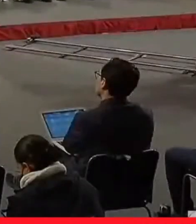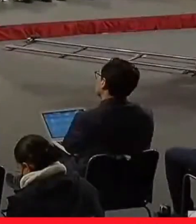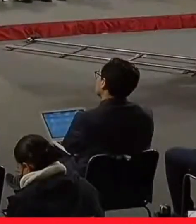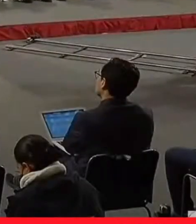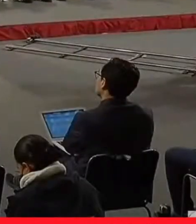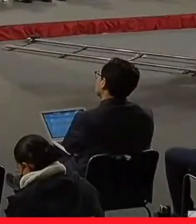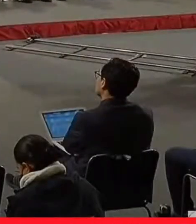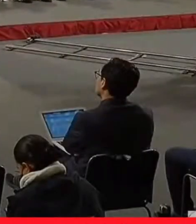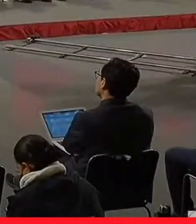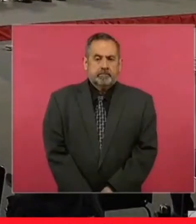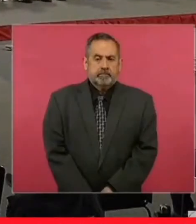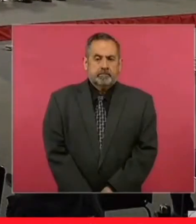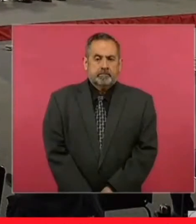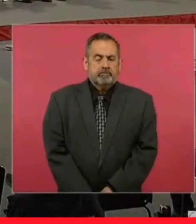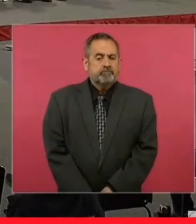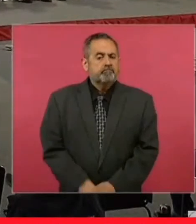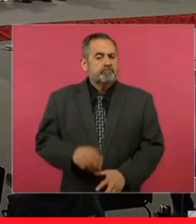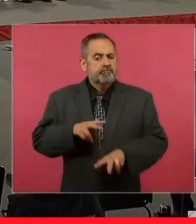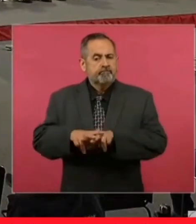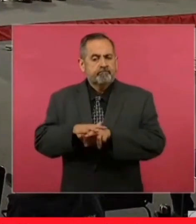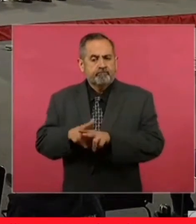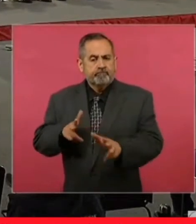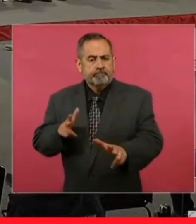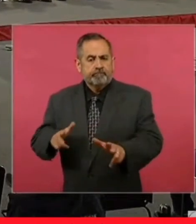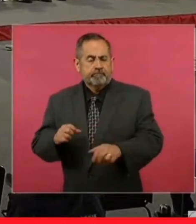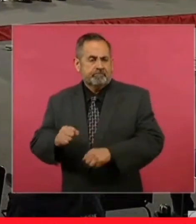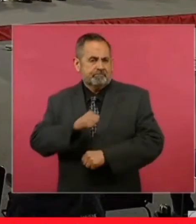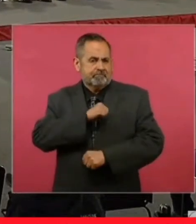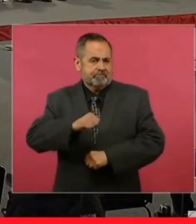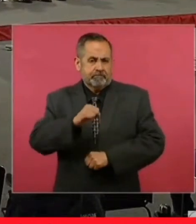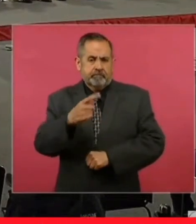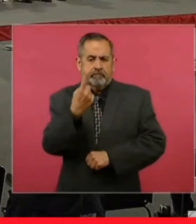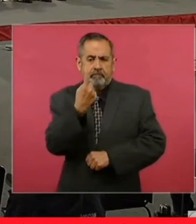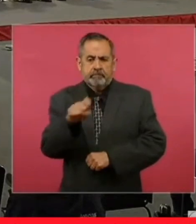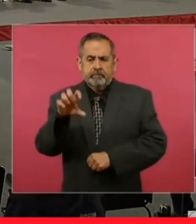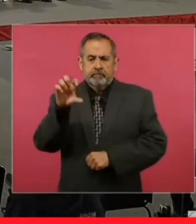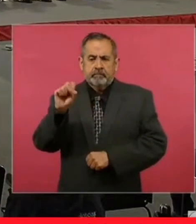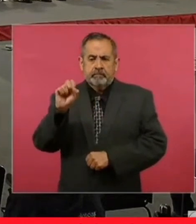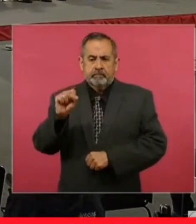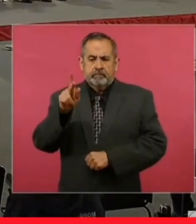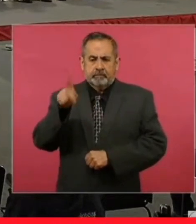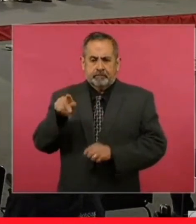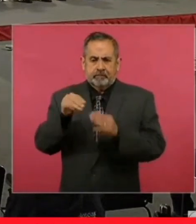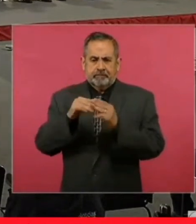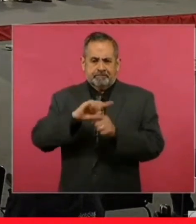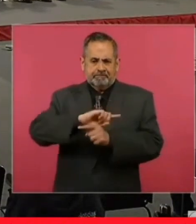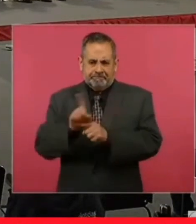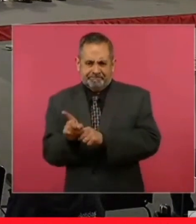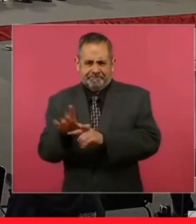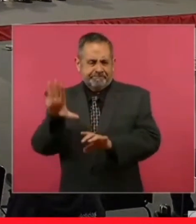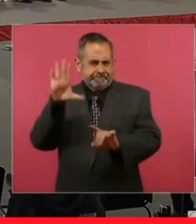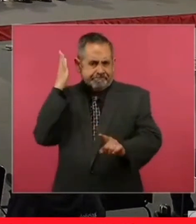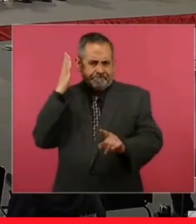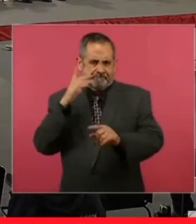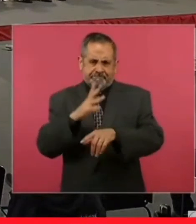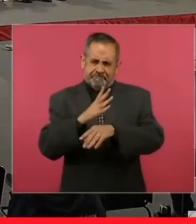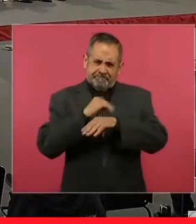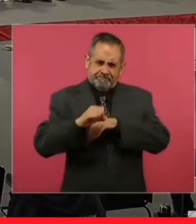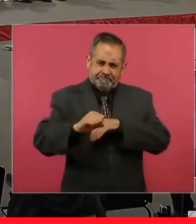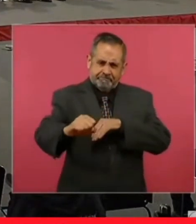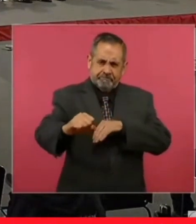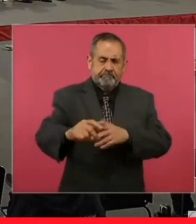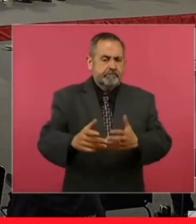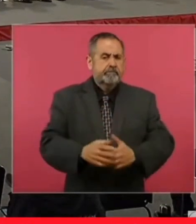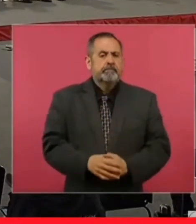nosotros porque nuestro tren viajará a 160 kilómetros por hora. El mantenimiento de toda